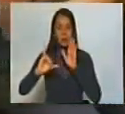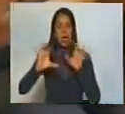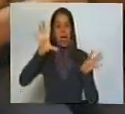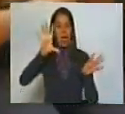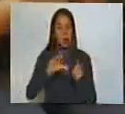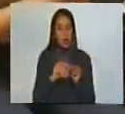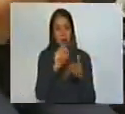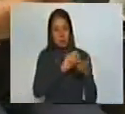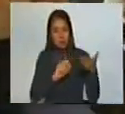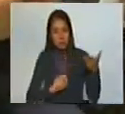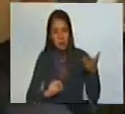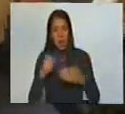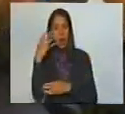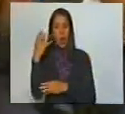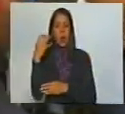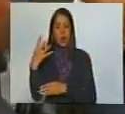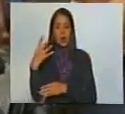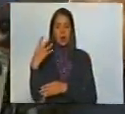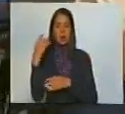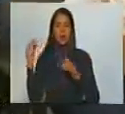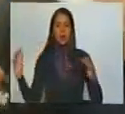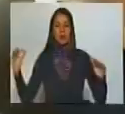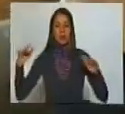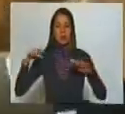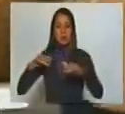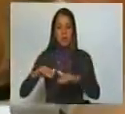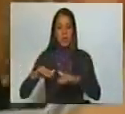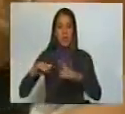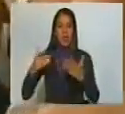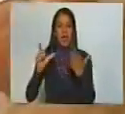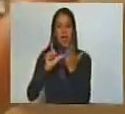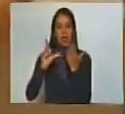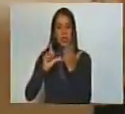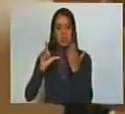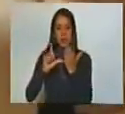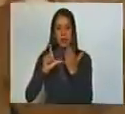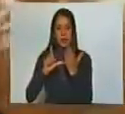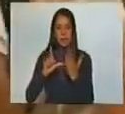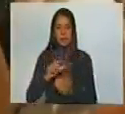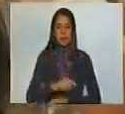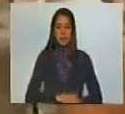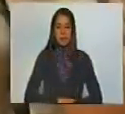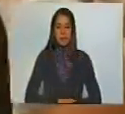del cuarto congreso de la Federación Venezolana de Estudiantes de Educación Media.